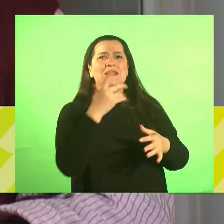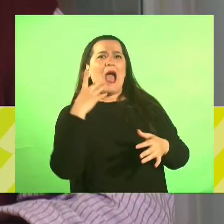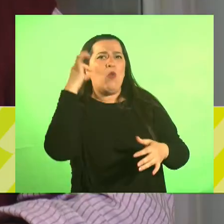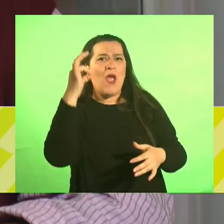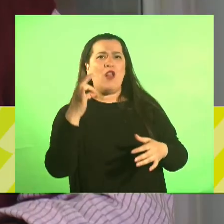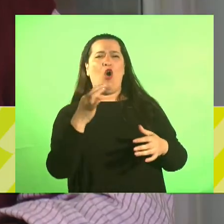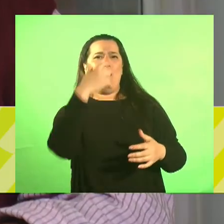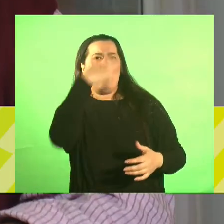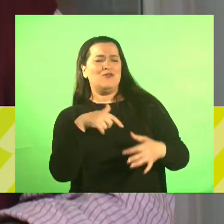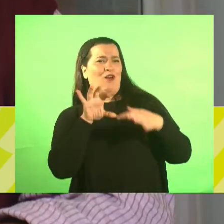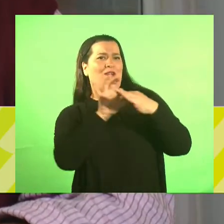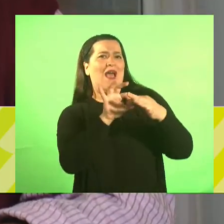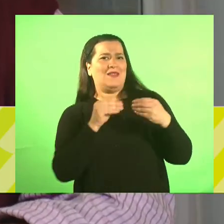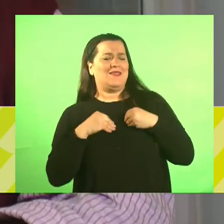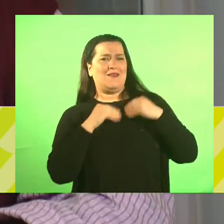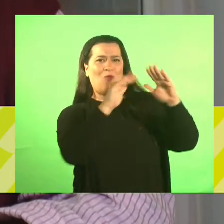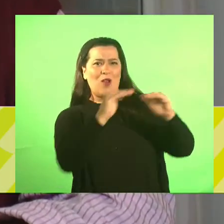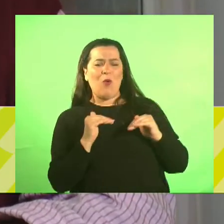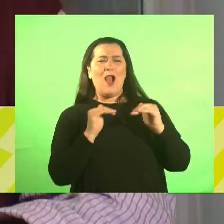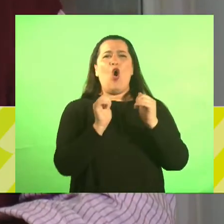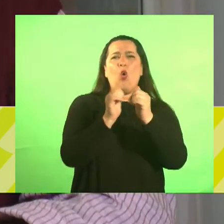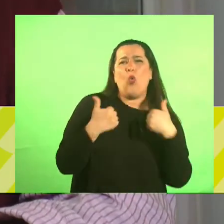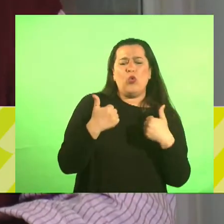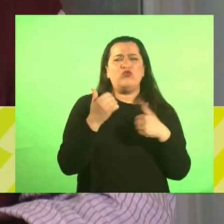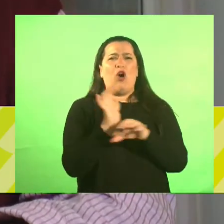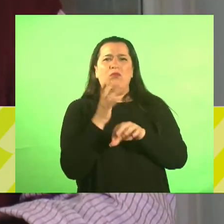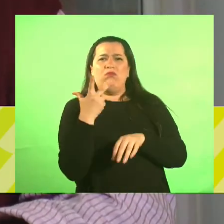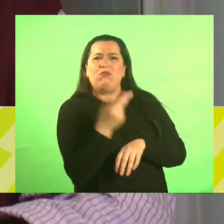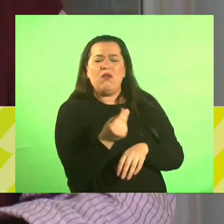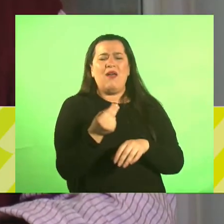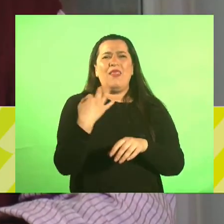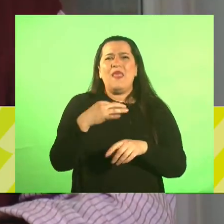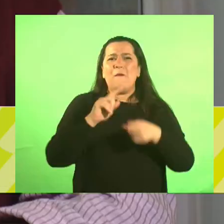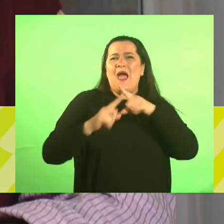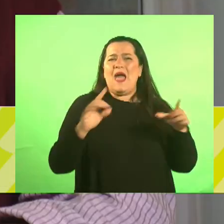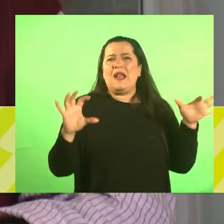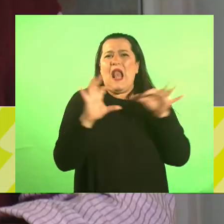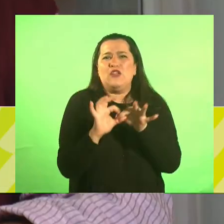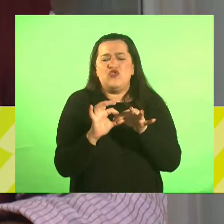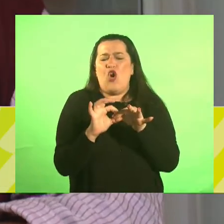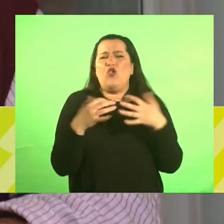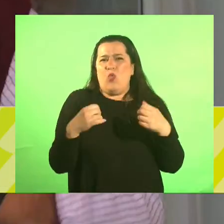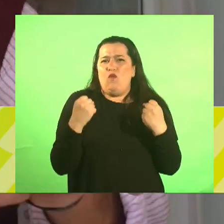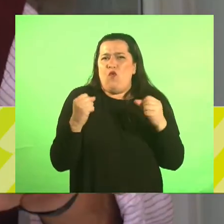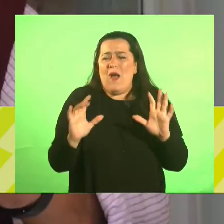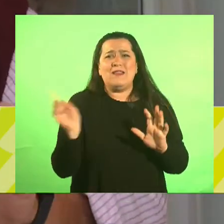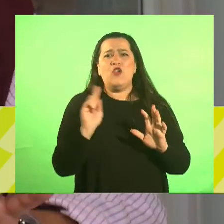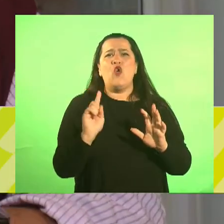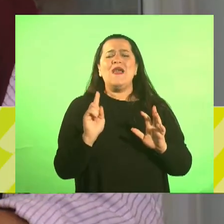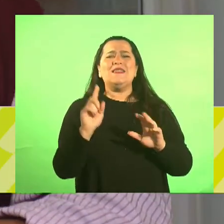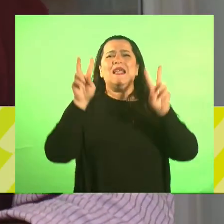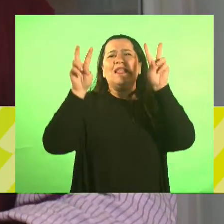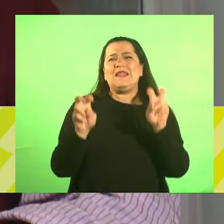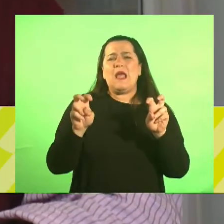la diferencia entre lo oculto y lo negado es establecer la relación, el vínculo fuerte que hay. No es esto o aquello, no es un